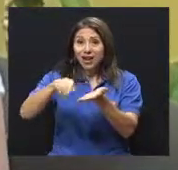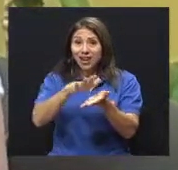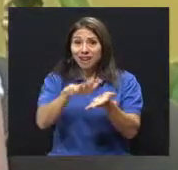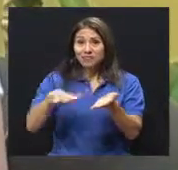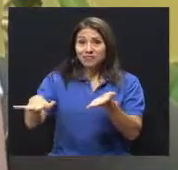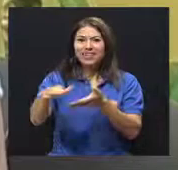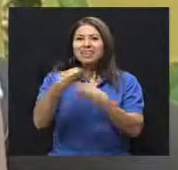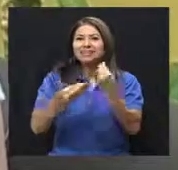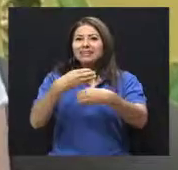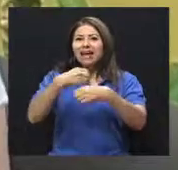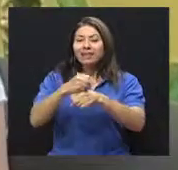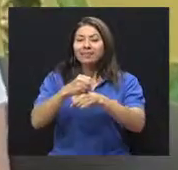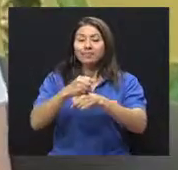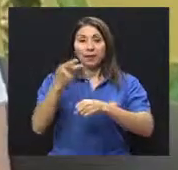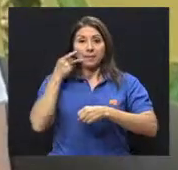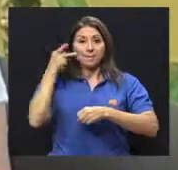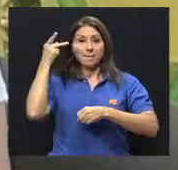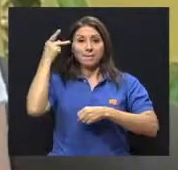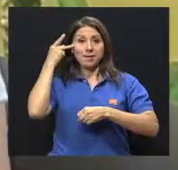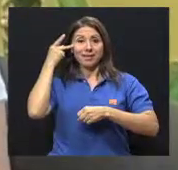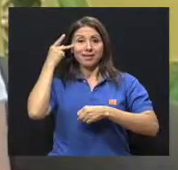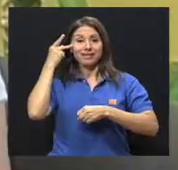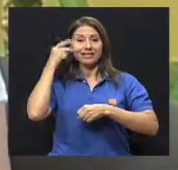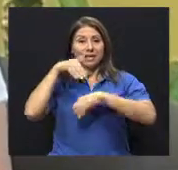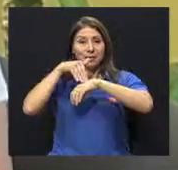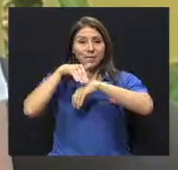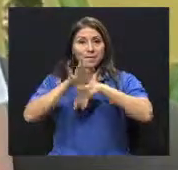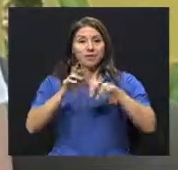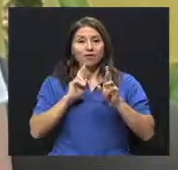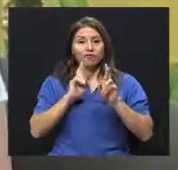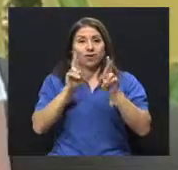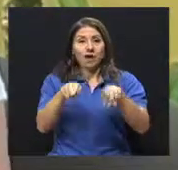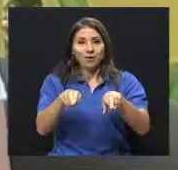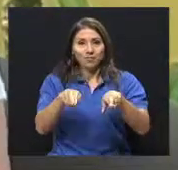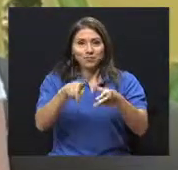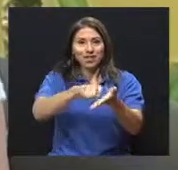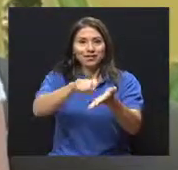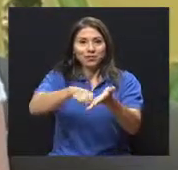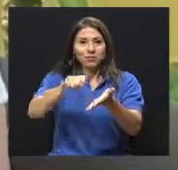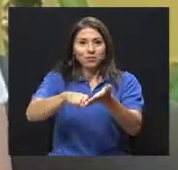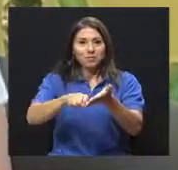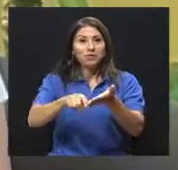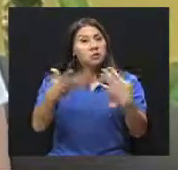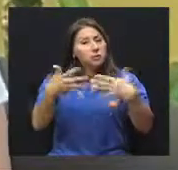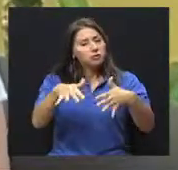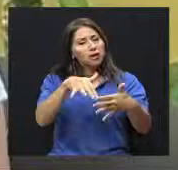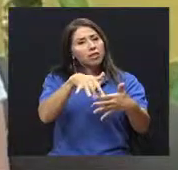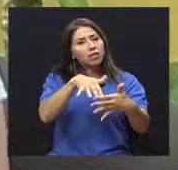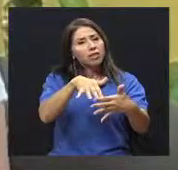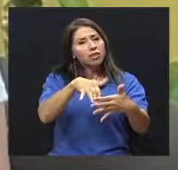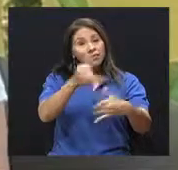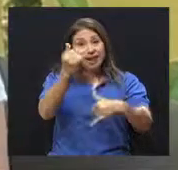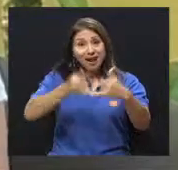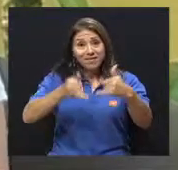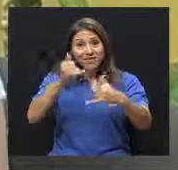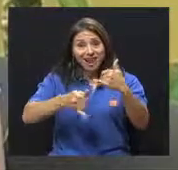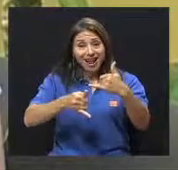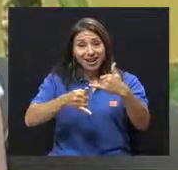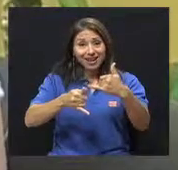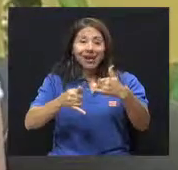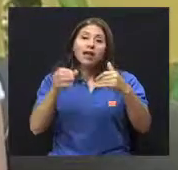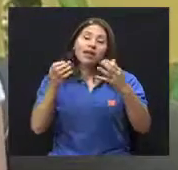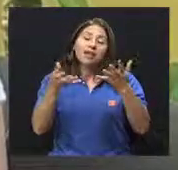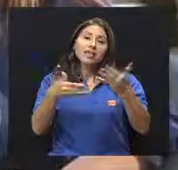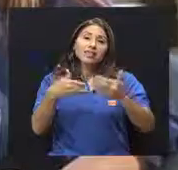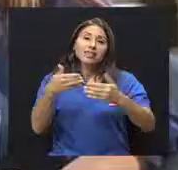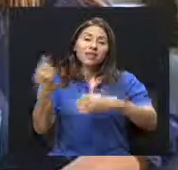escuela es que los papás mandan un regalo a la escuela y al final del día los entregan los profesores o las